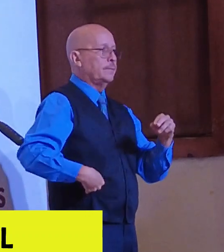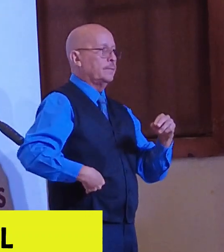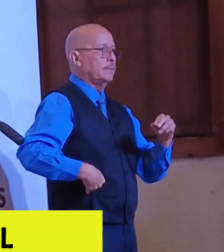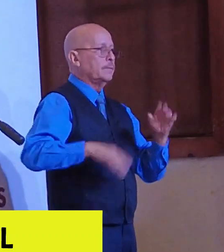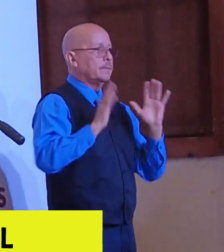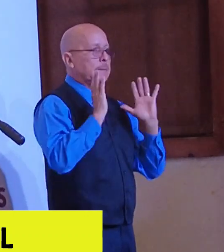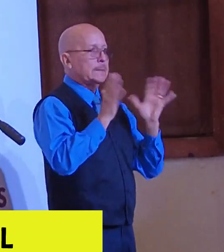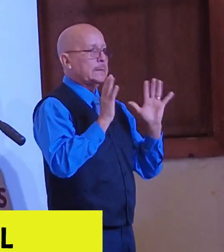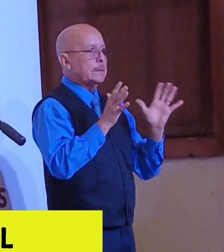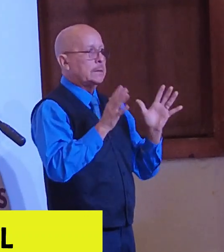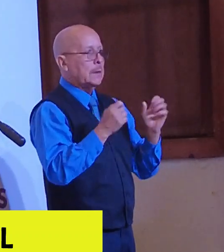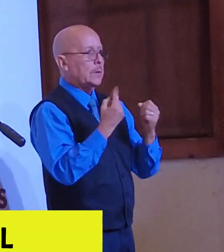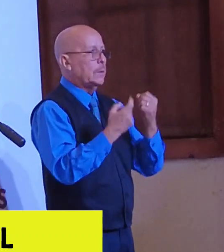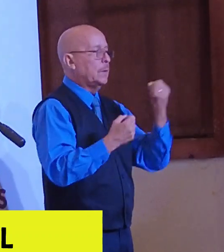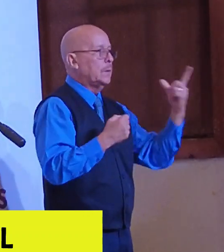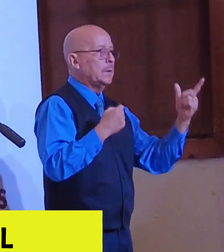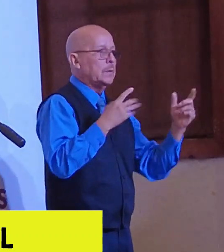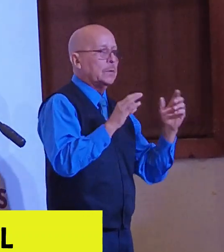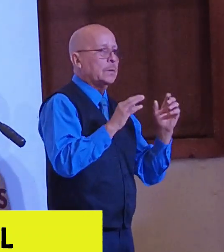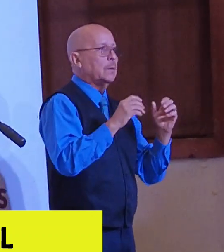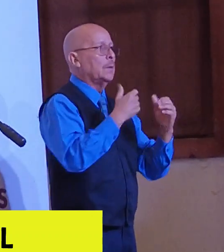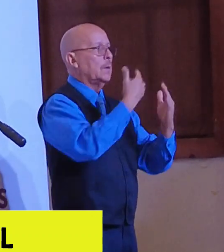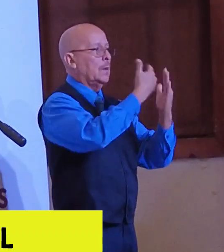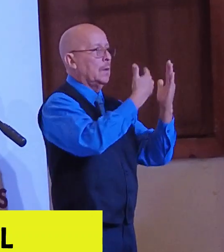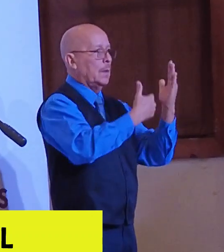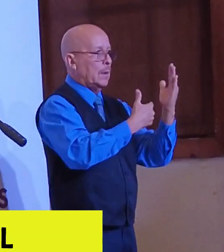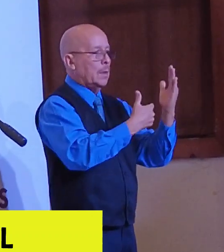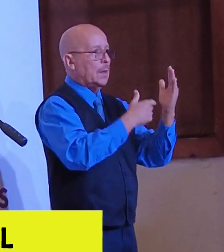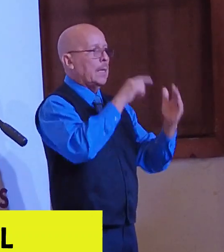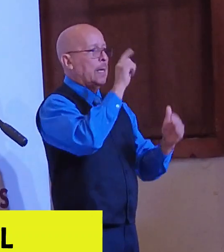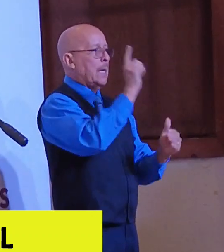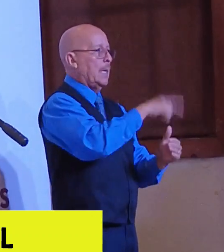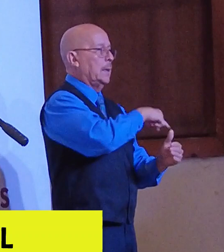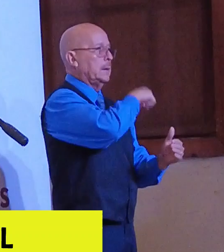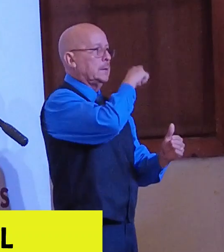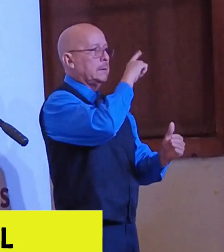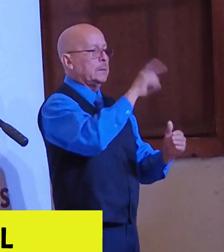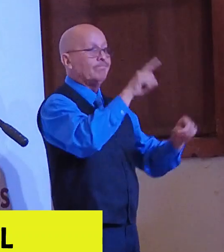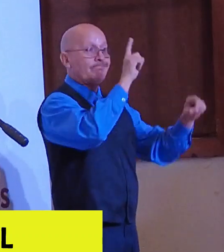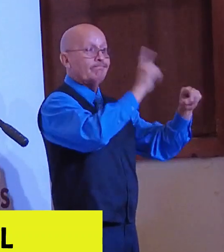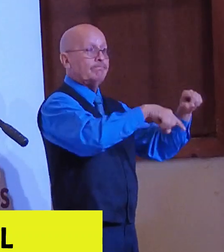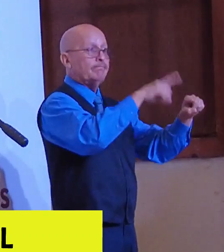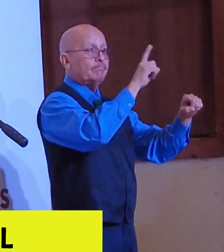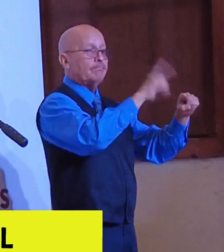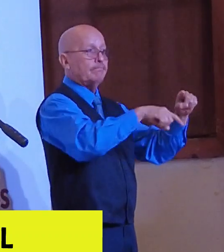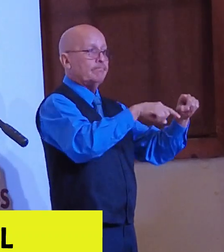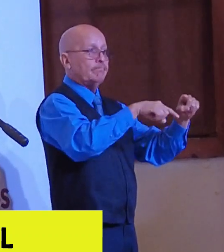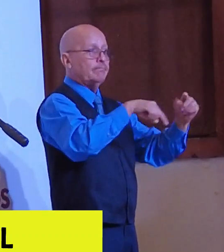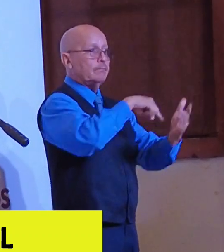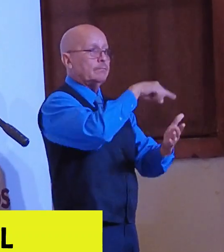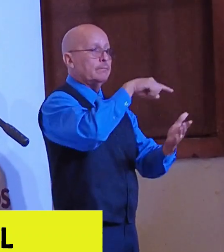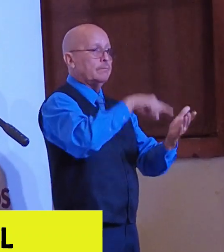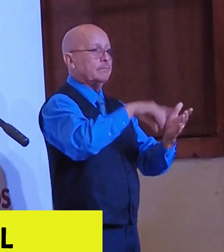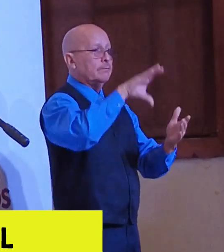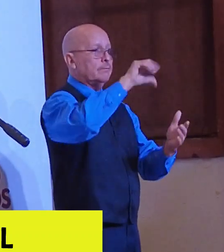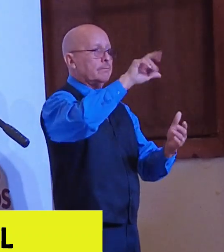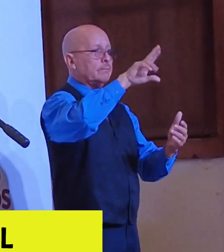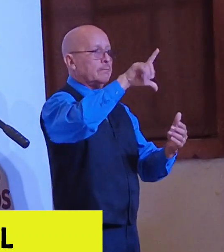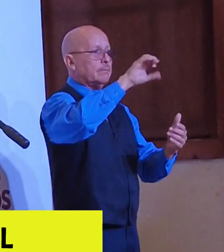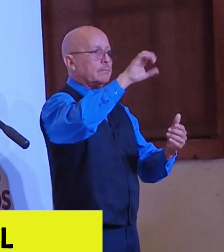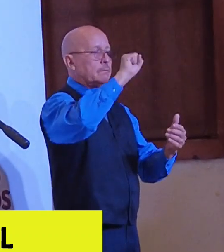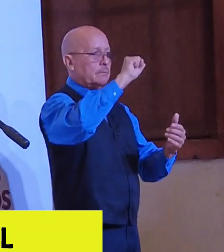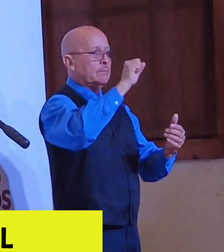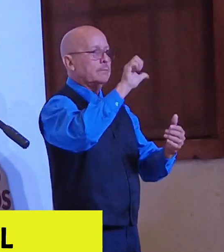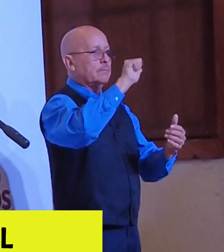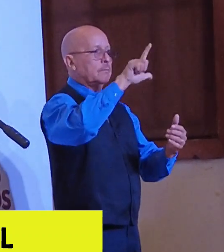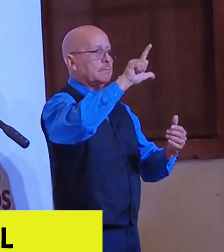las determinaciones de destituir del área de tránsito a Carlos Alberto Solís